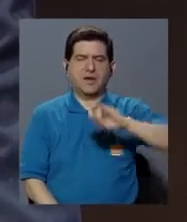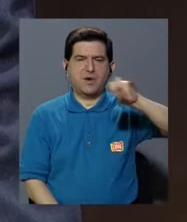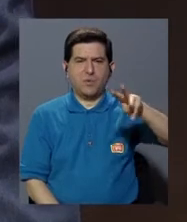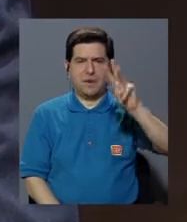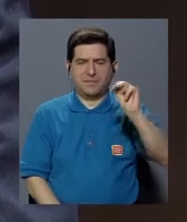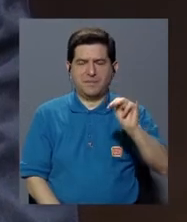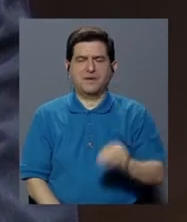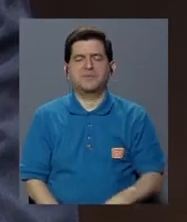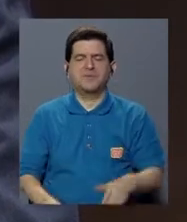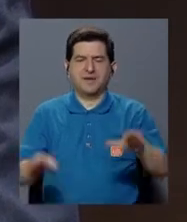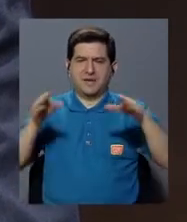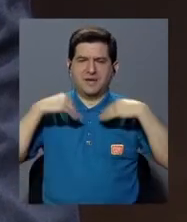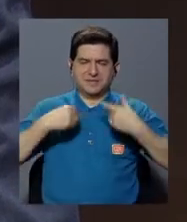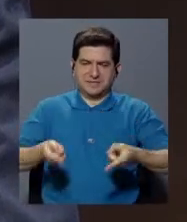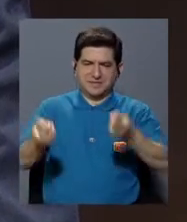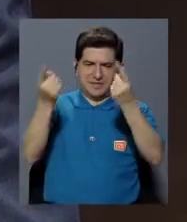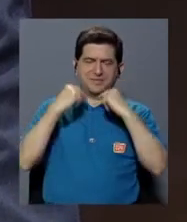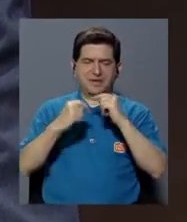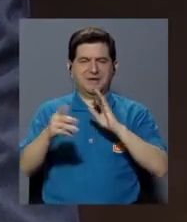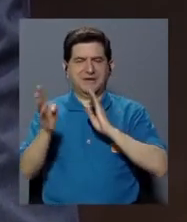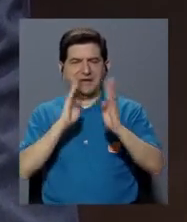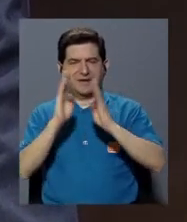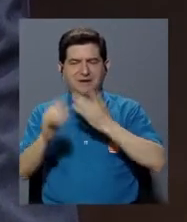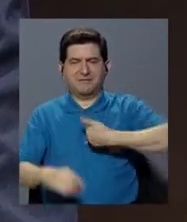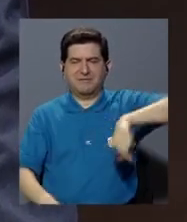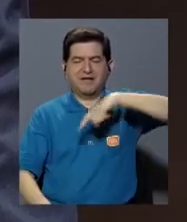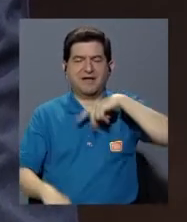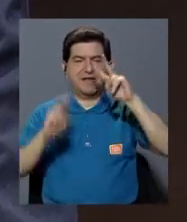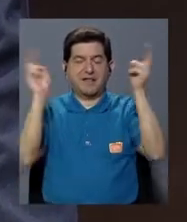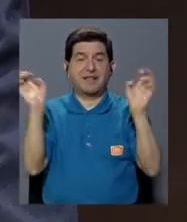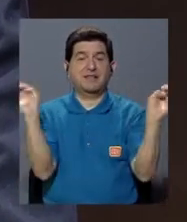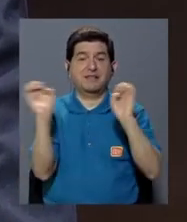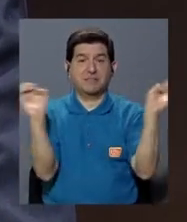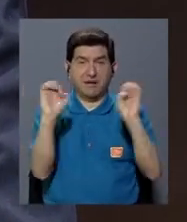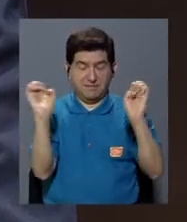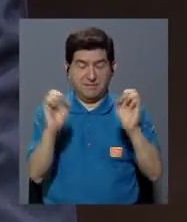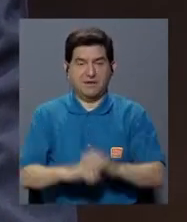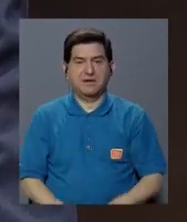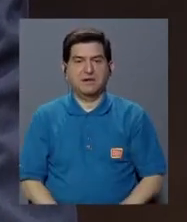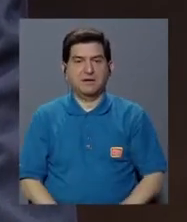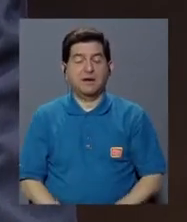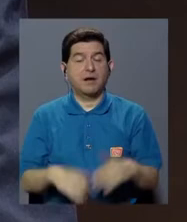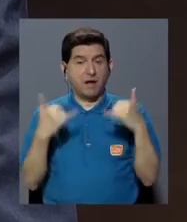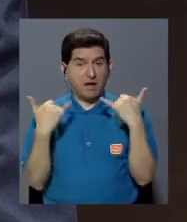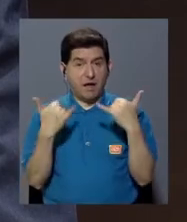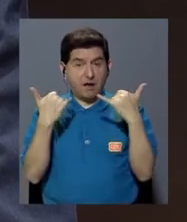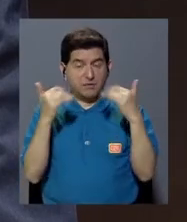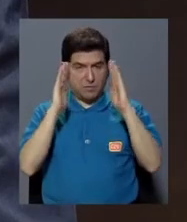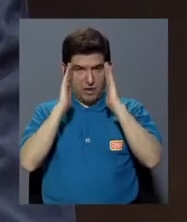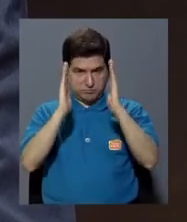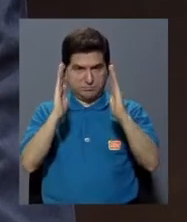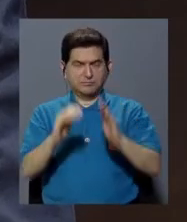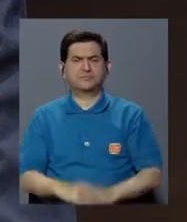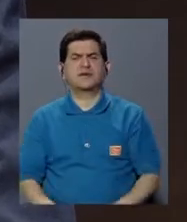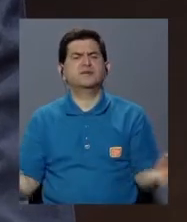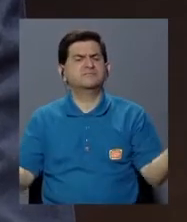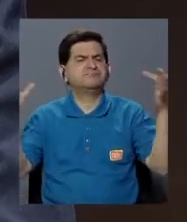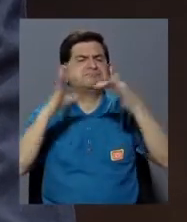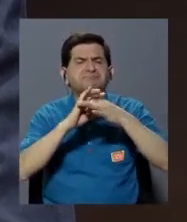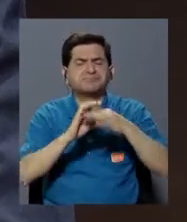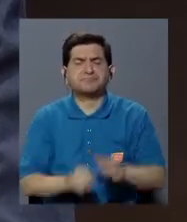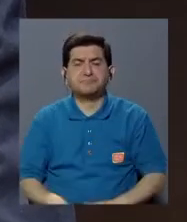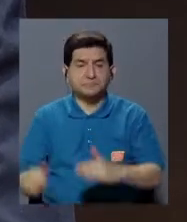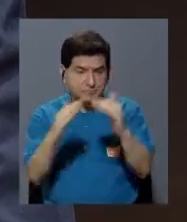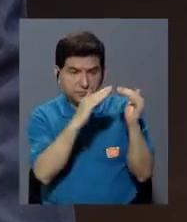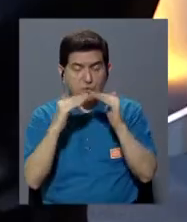al programa a comentar con nosotros el tema energético, que es un tema muy actual, que tiene que ver mucho con